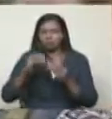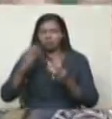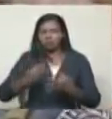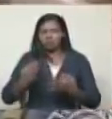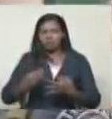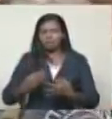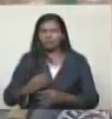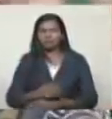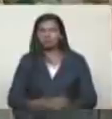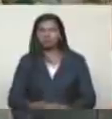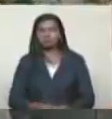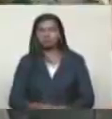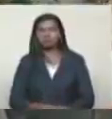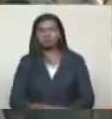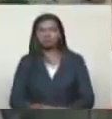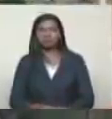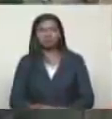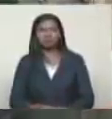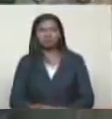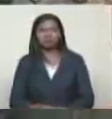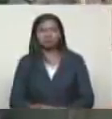asumo.